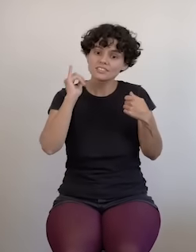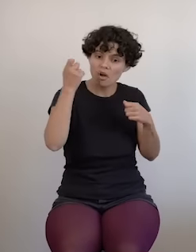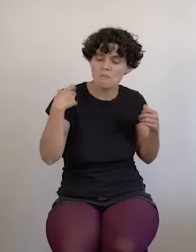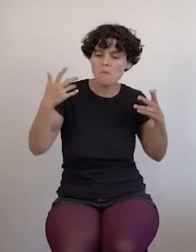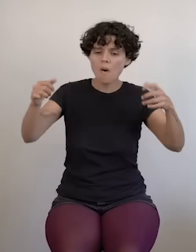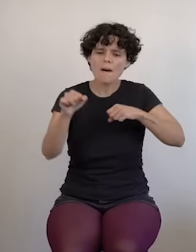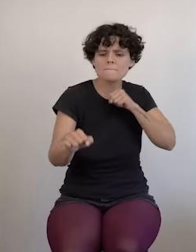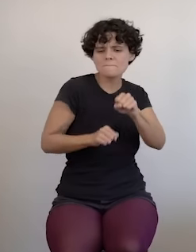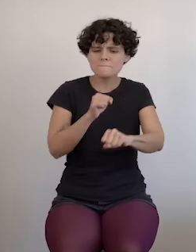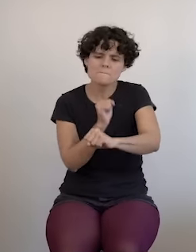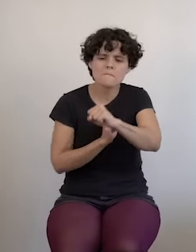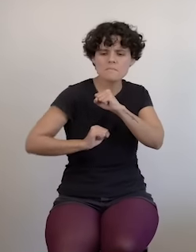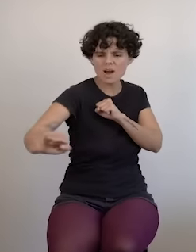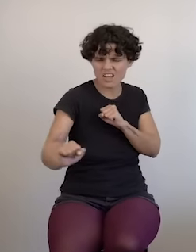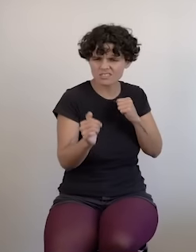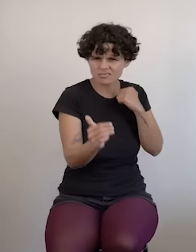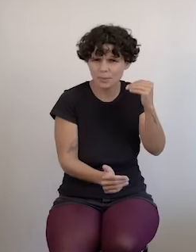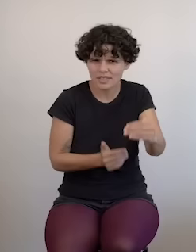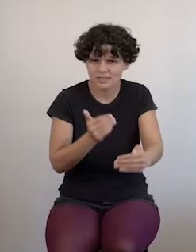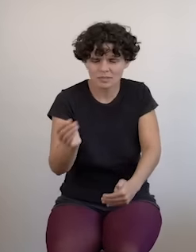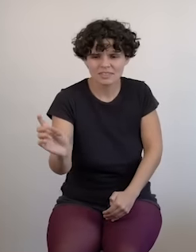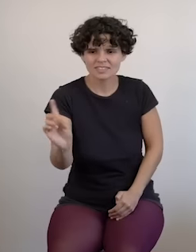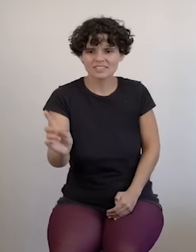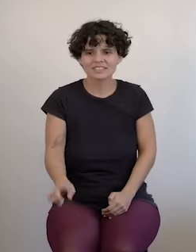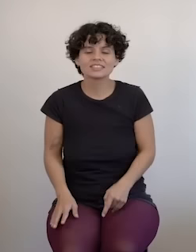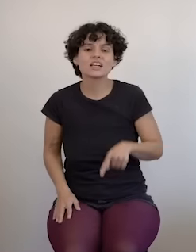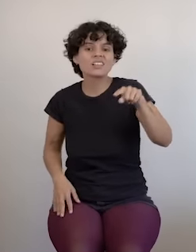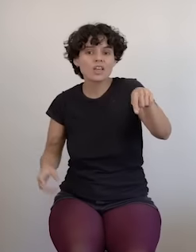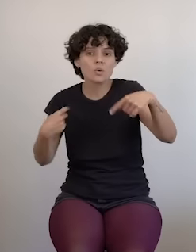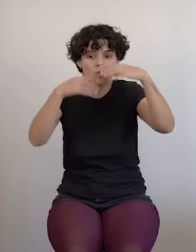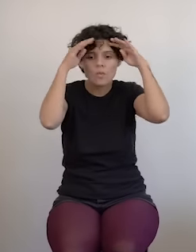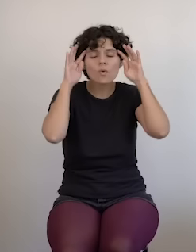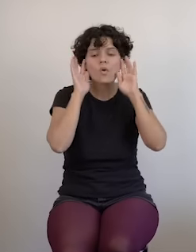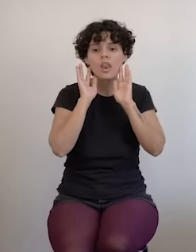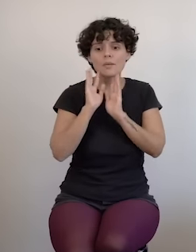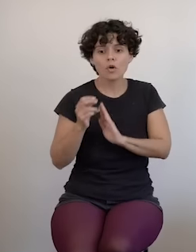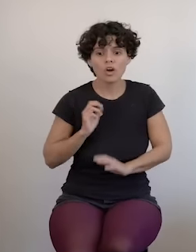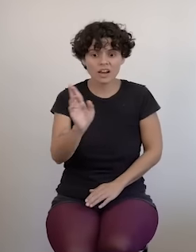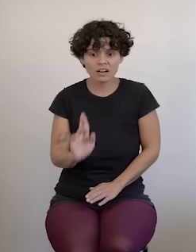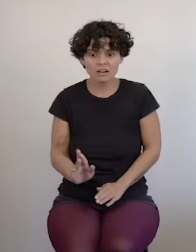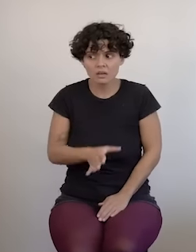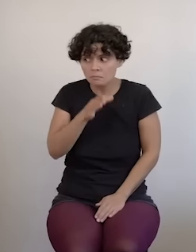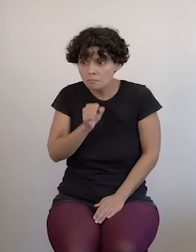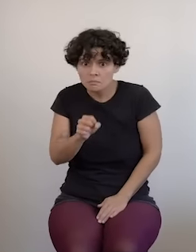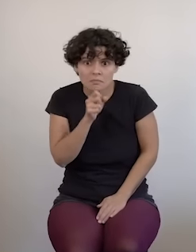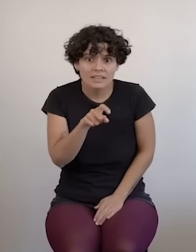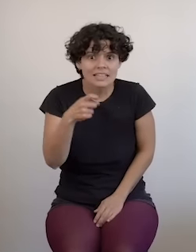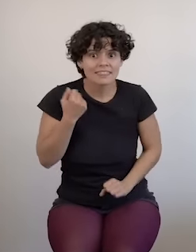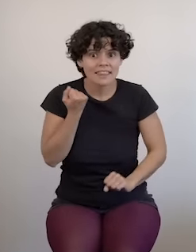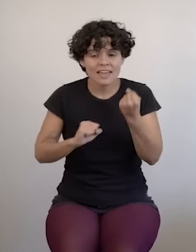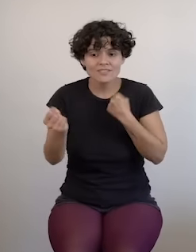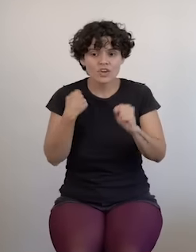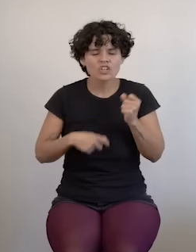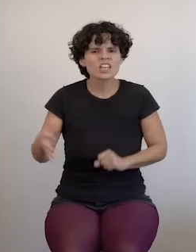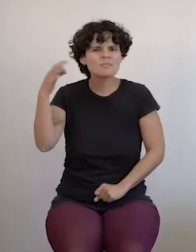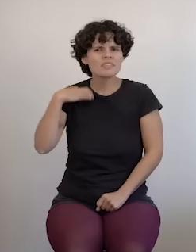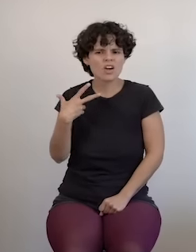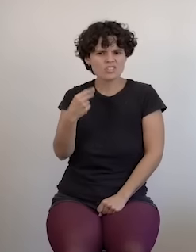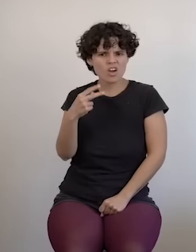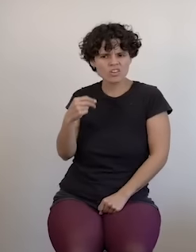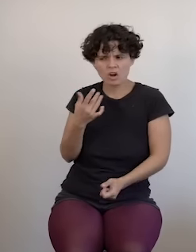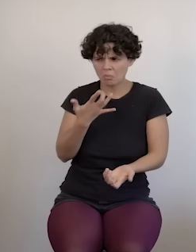Este es el buen paso, no como el paso a paso, ¿viste? Estás más nerviosa que una monja con atraso. Muchas veces me dijeron que